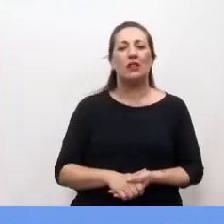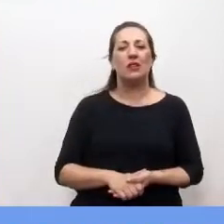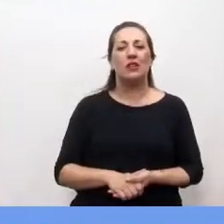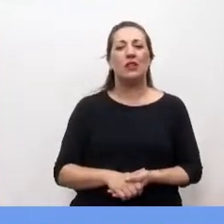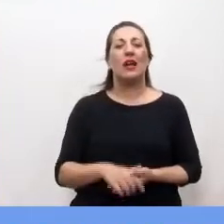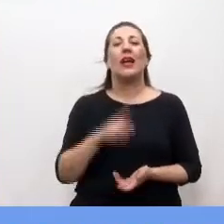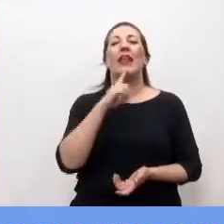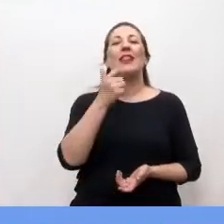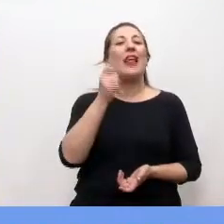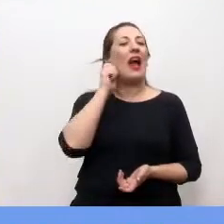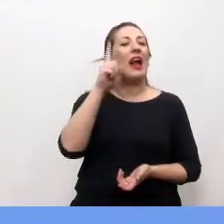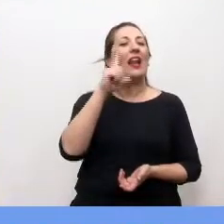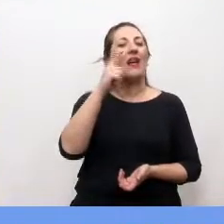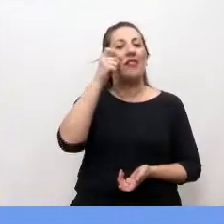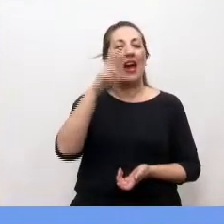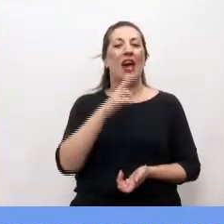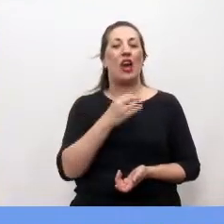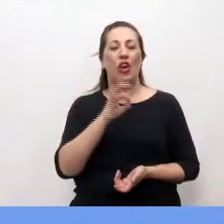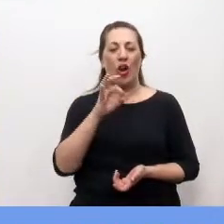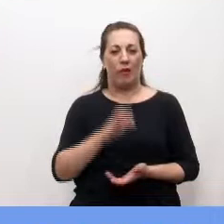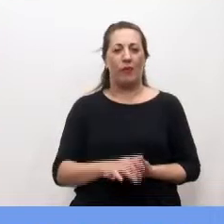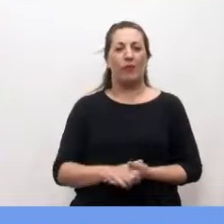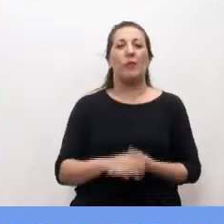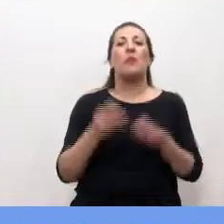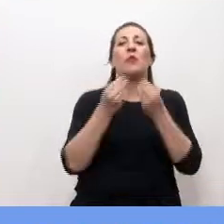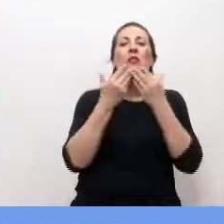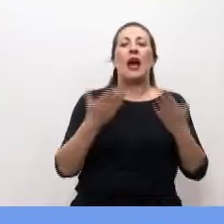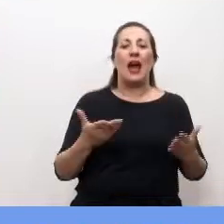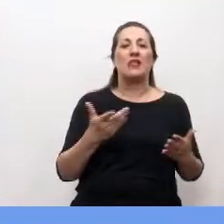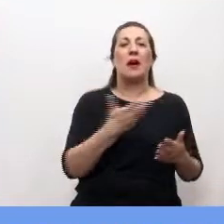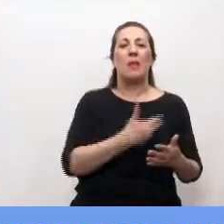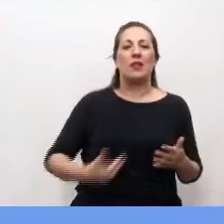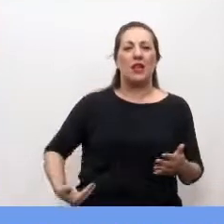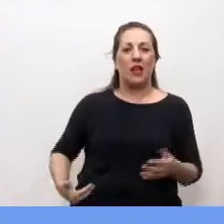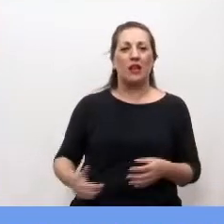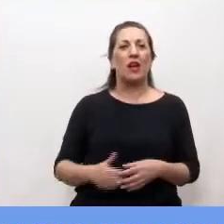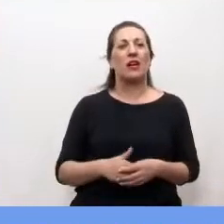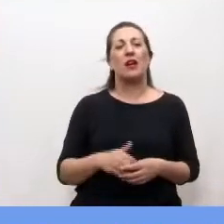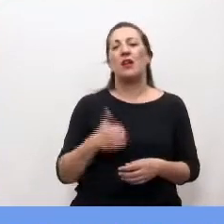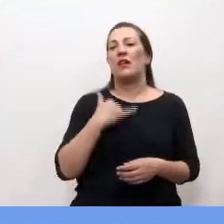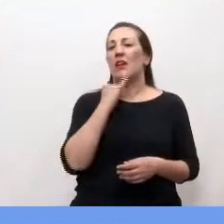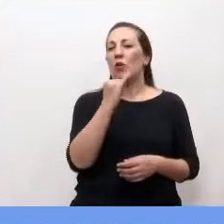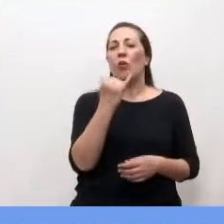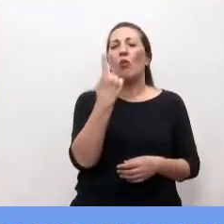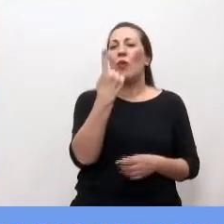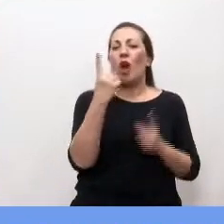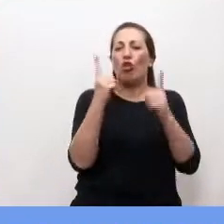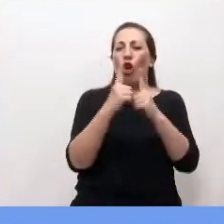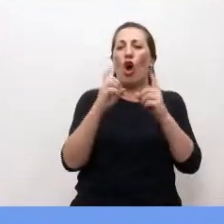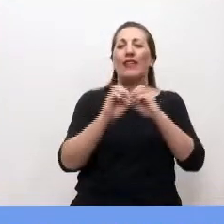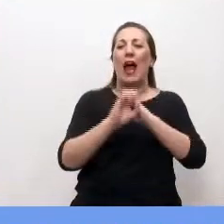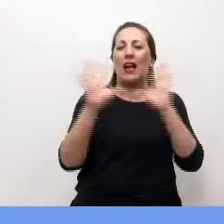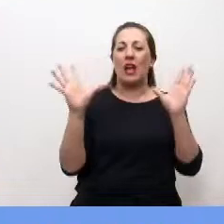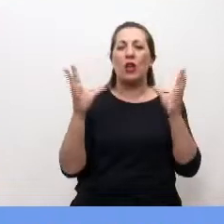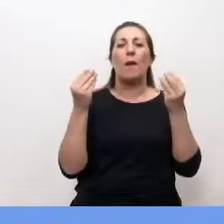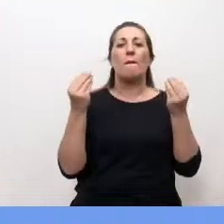estamos ahí está Muchas gracias señora presidenta primero algunas mínima aclaración porque